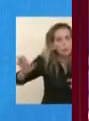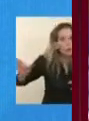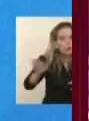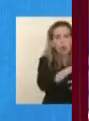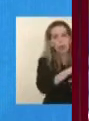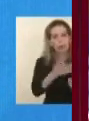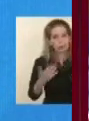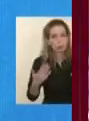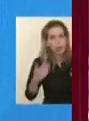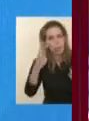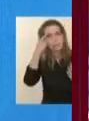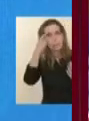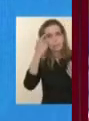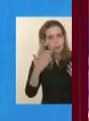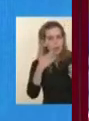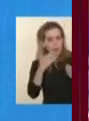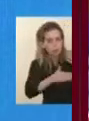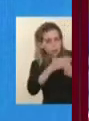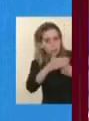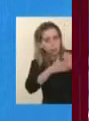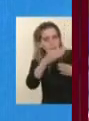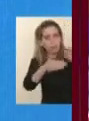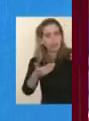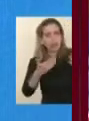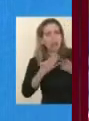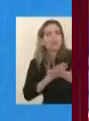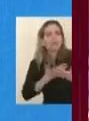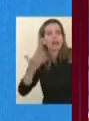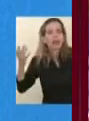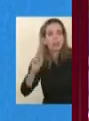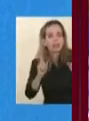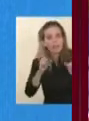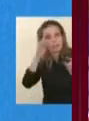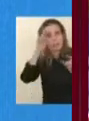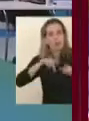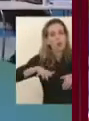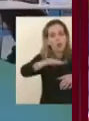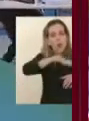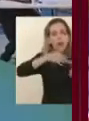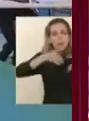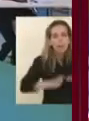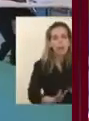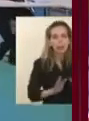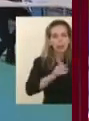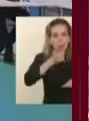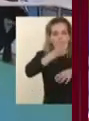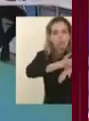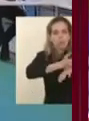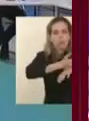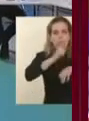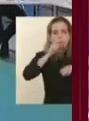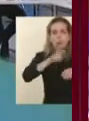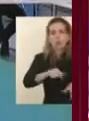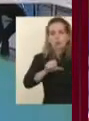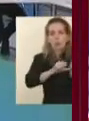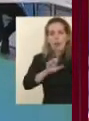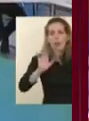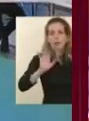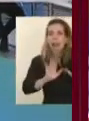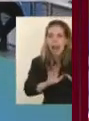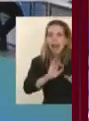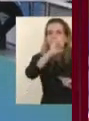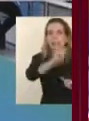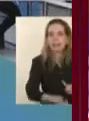cuarentena muchísimo que se pare en un canal de televisión sin que nadie le pregunte nada diga no hay cuarentena como canal cuarentena no puedo sentarme con el